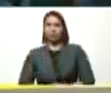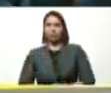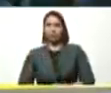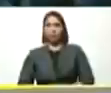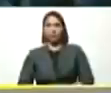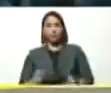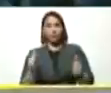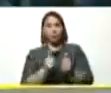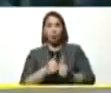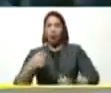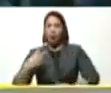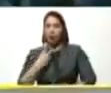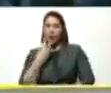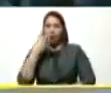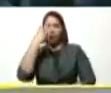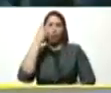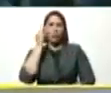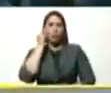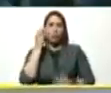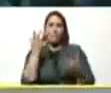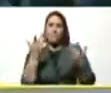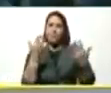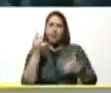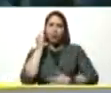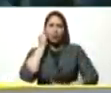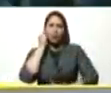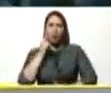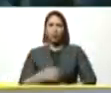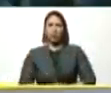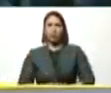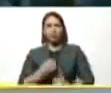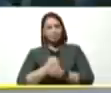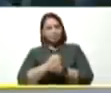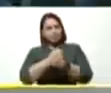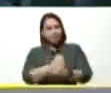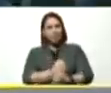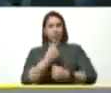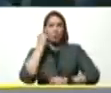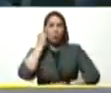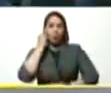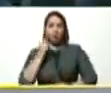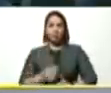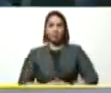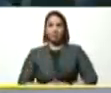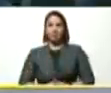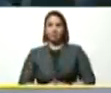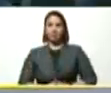con aroma de mujer, con mano de mujer, con amor de mujer,